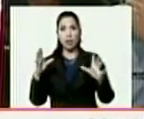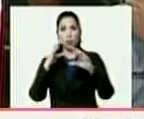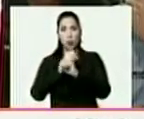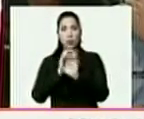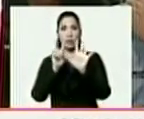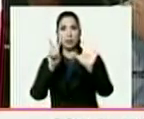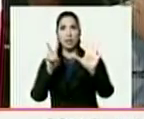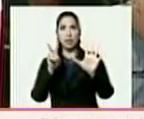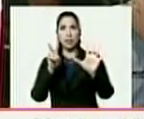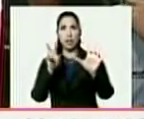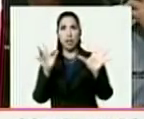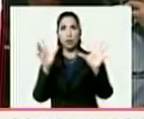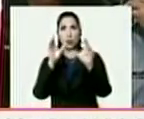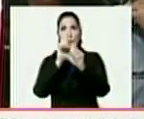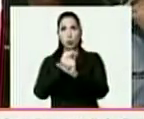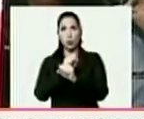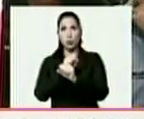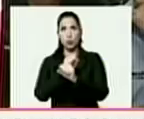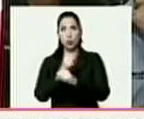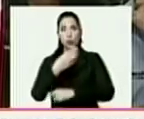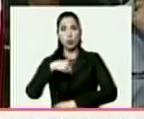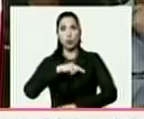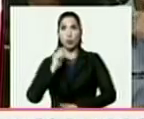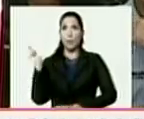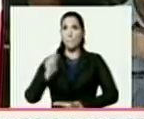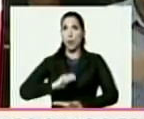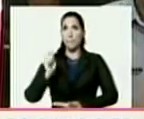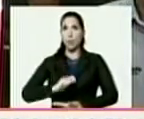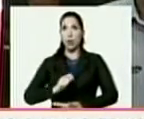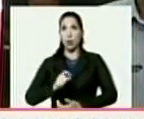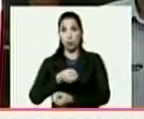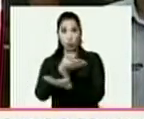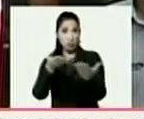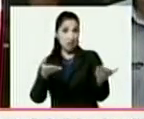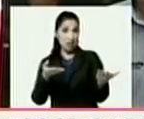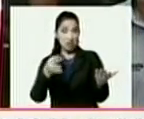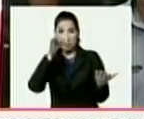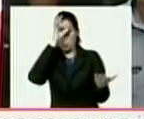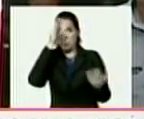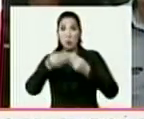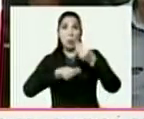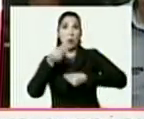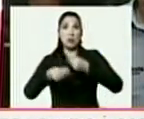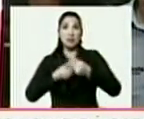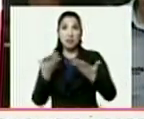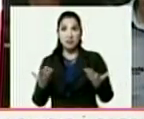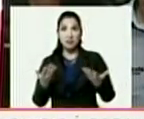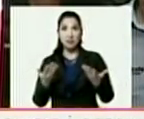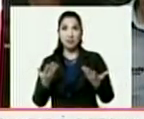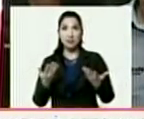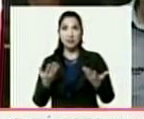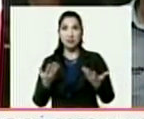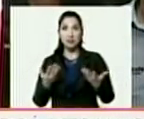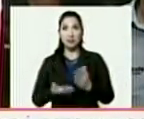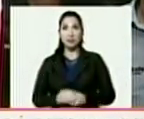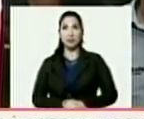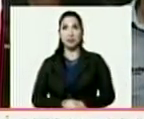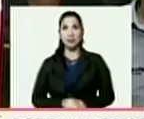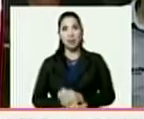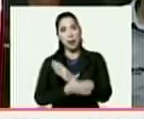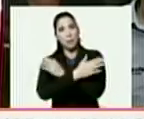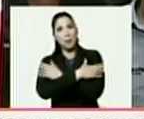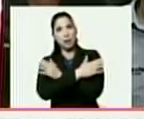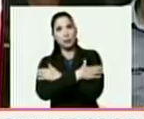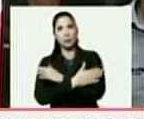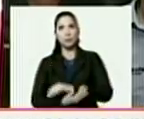7 invitamos al vaso dando tienen que si ustedes no se coman gases bueno en rocha todavía todo un abrazo